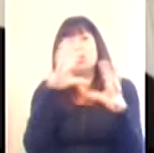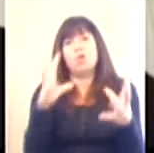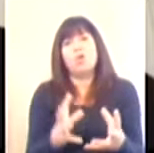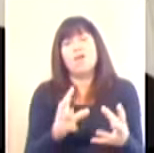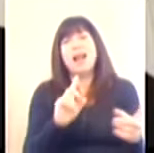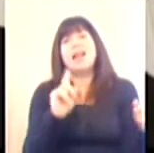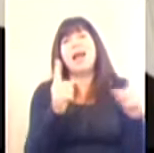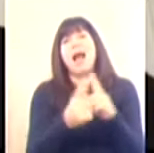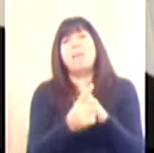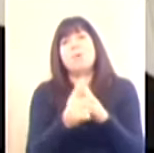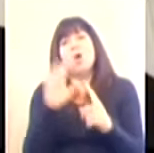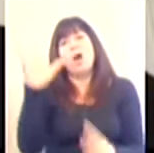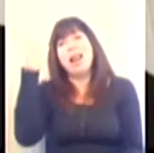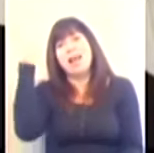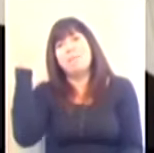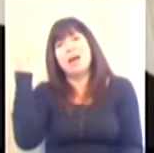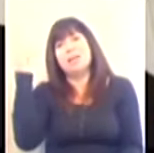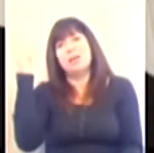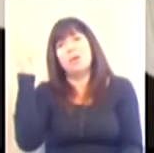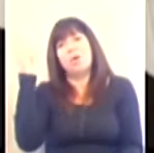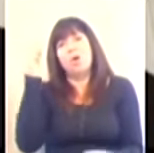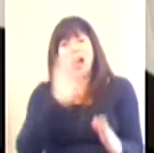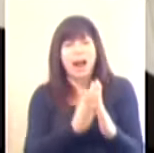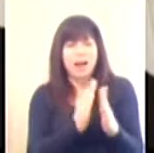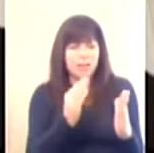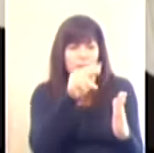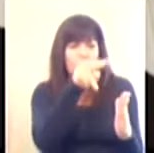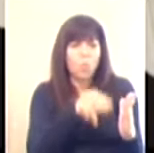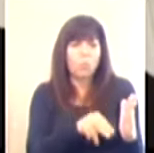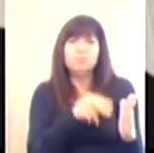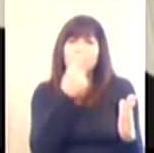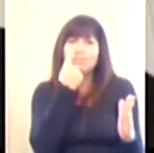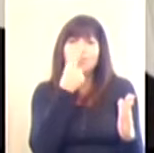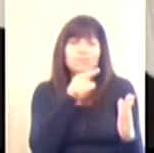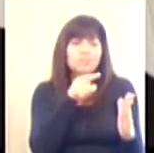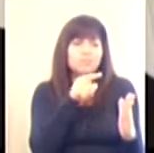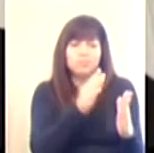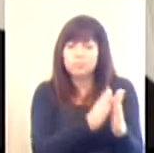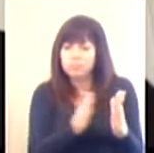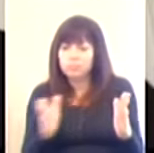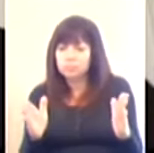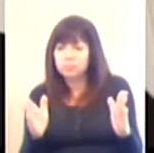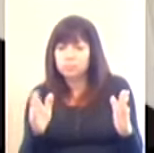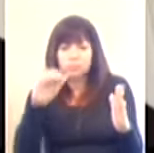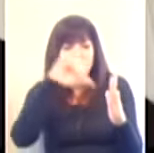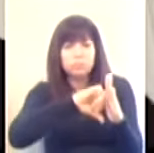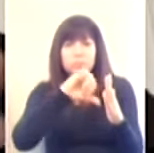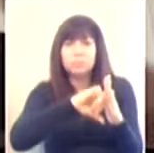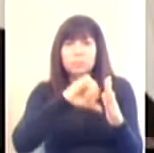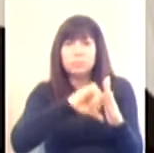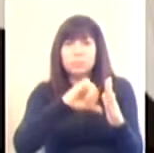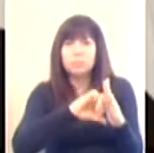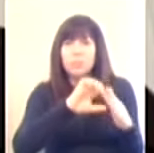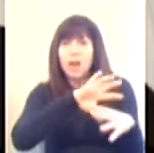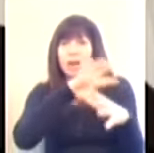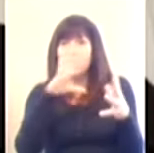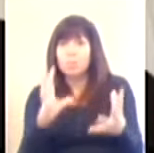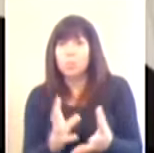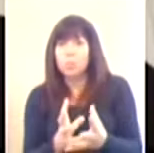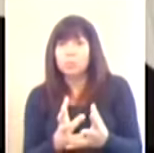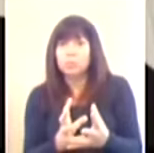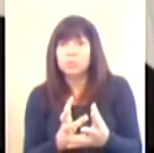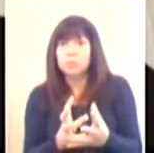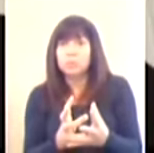Hay artículos que han circulado que muestran que en el periodo de confinamiento más severo en el mundo, a nivel